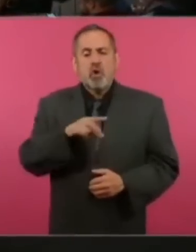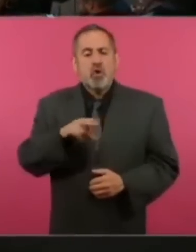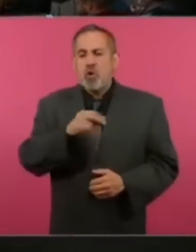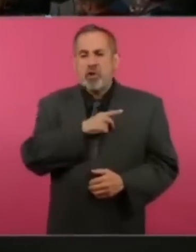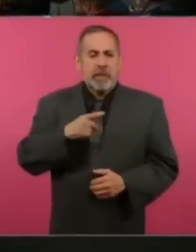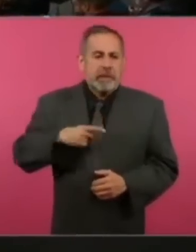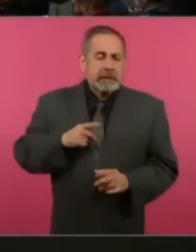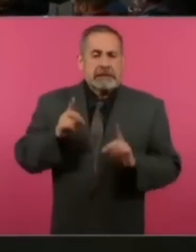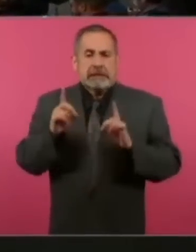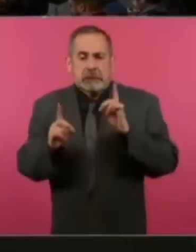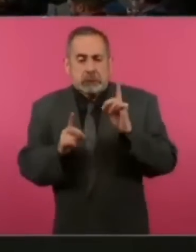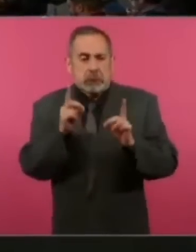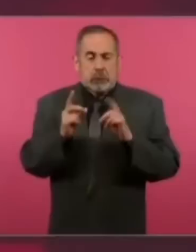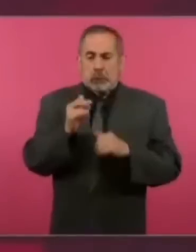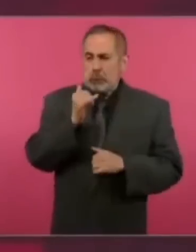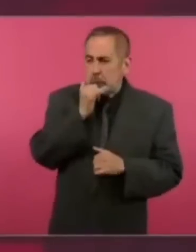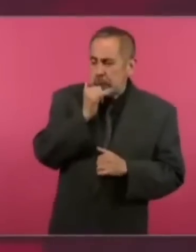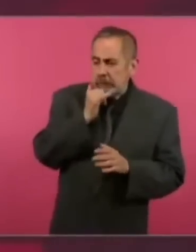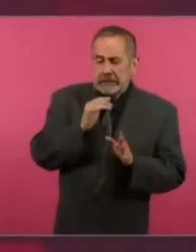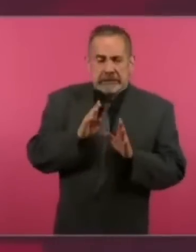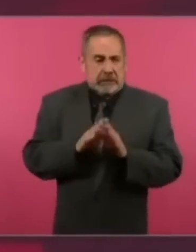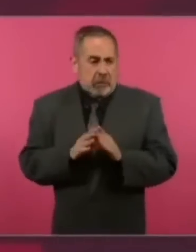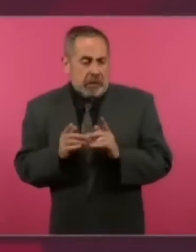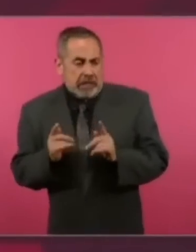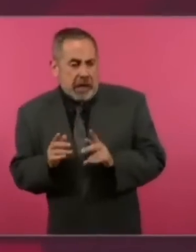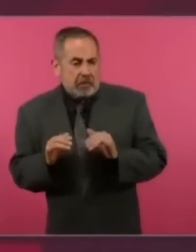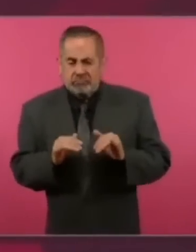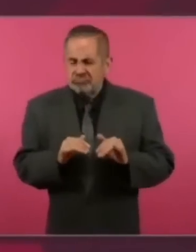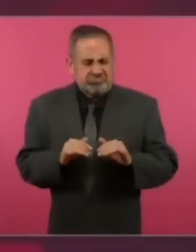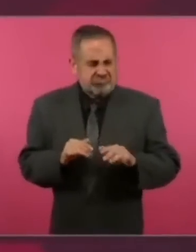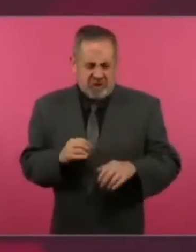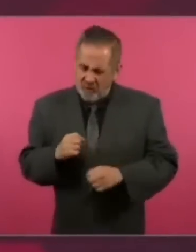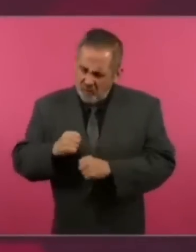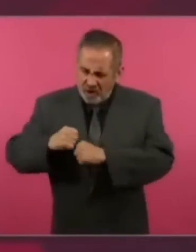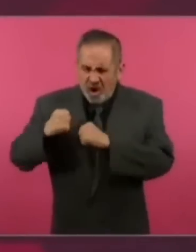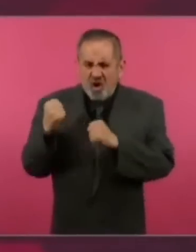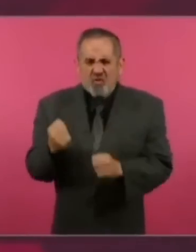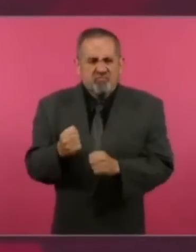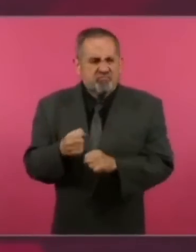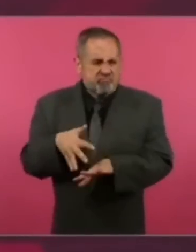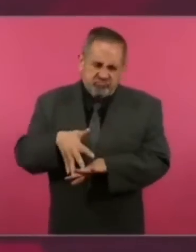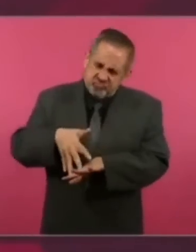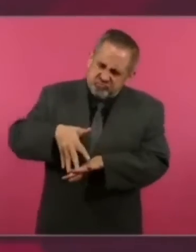Hay que anclarse en lo que uno representa.